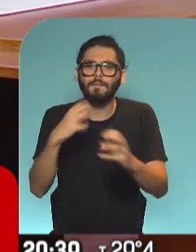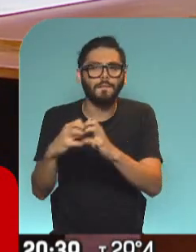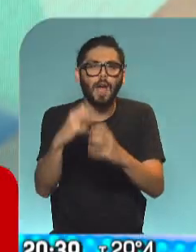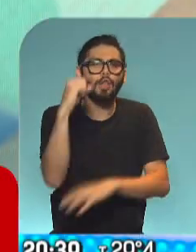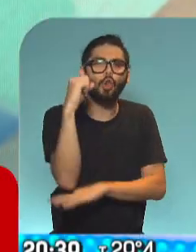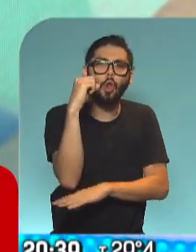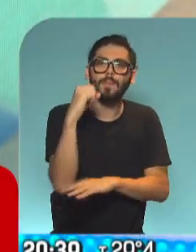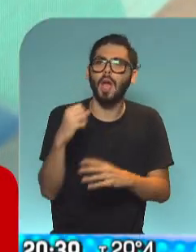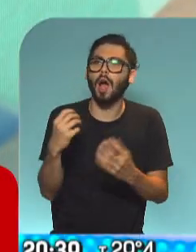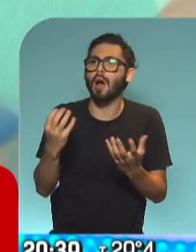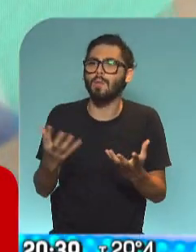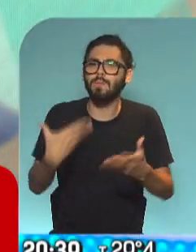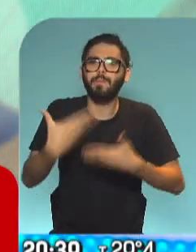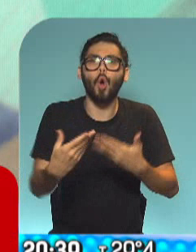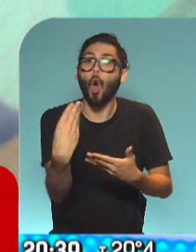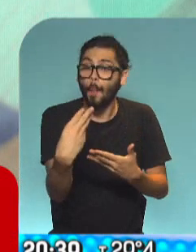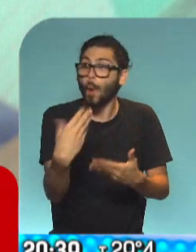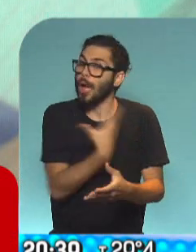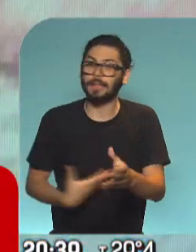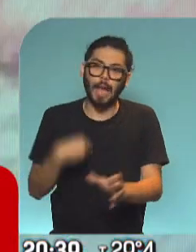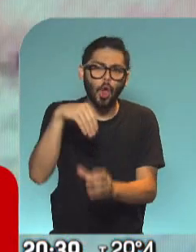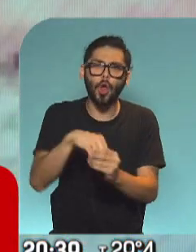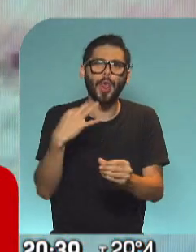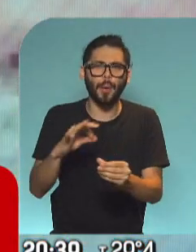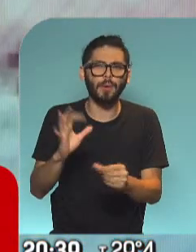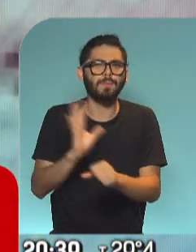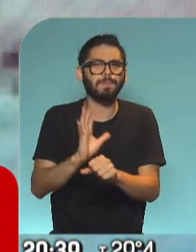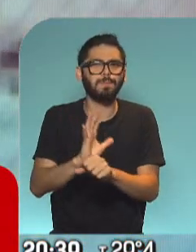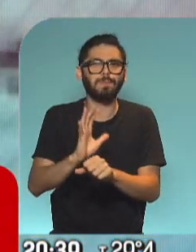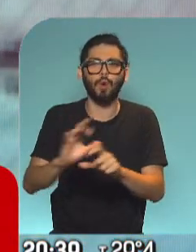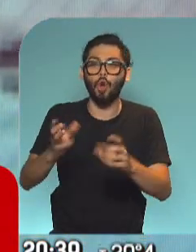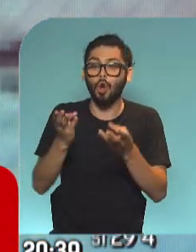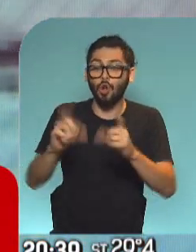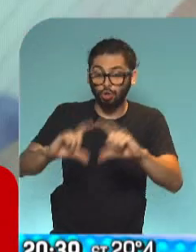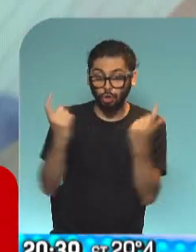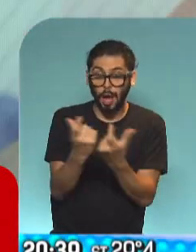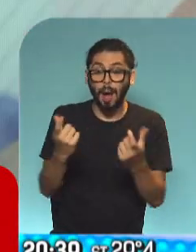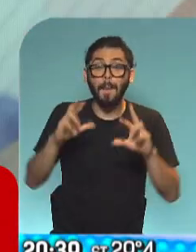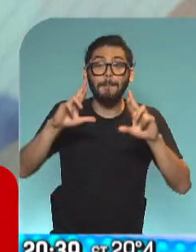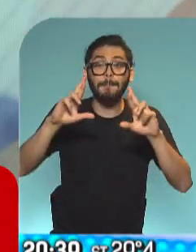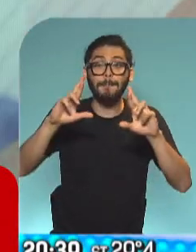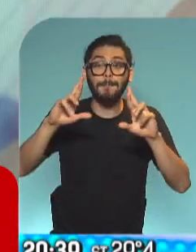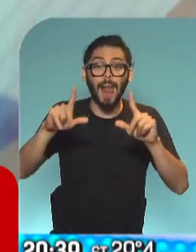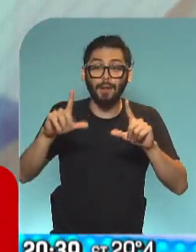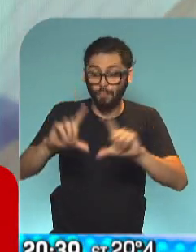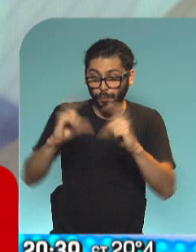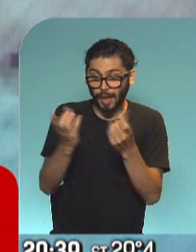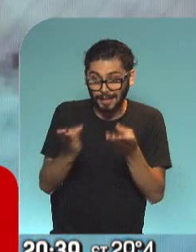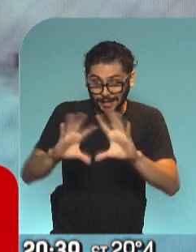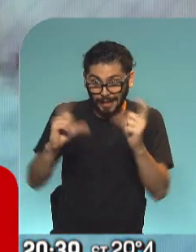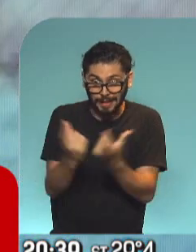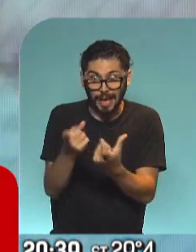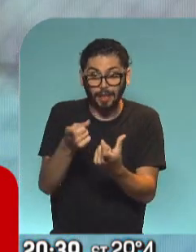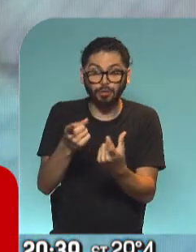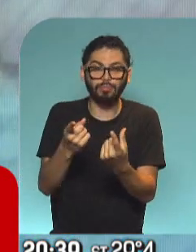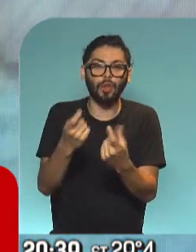economía argentina se pone de pie y cómo genera trabajo. ¿Que el plan incluya empleo? Nuestra responsabilidad es generar empleo. Esa sería,